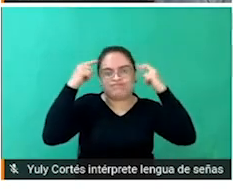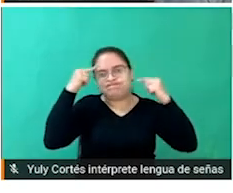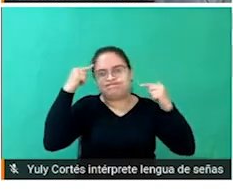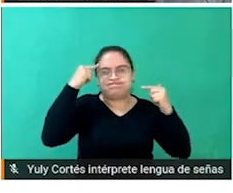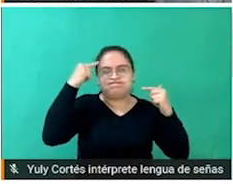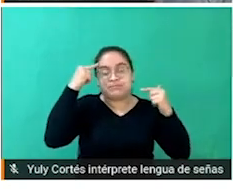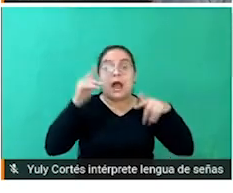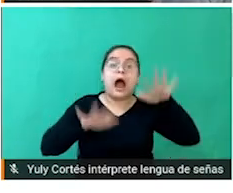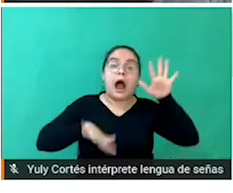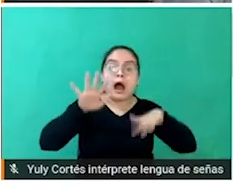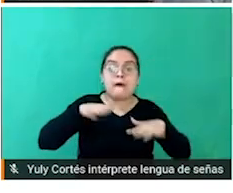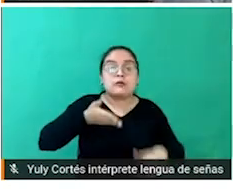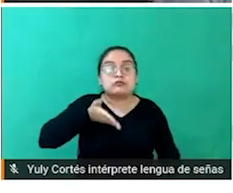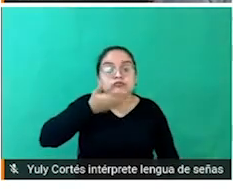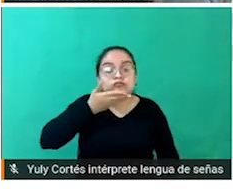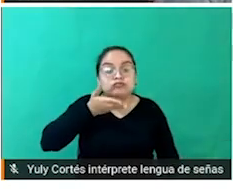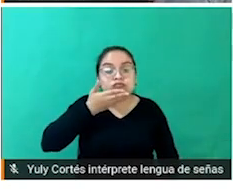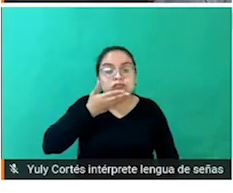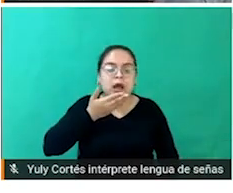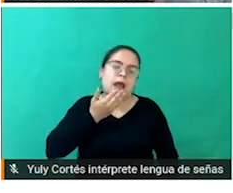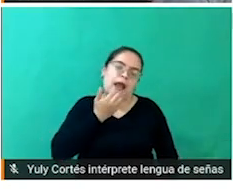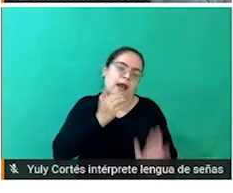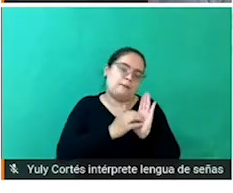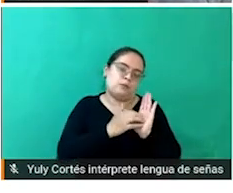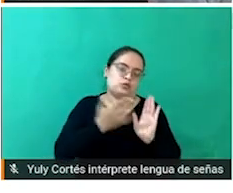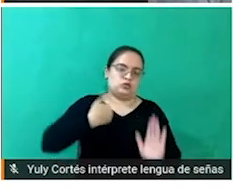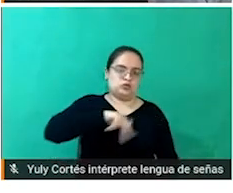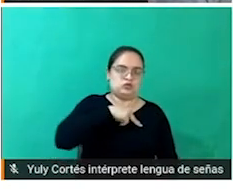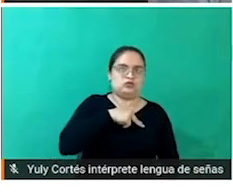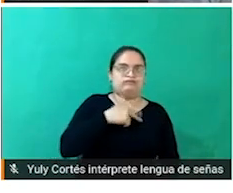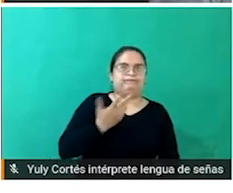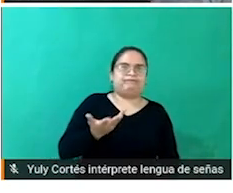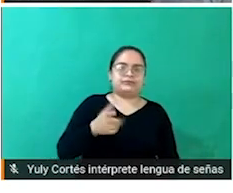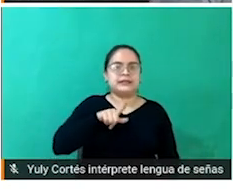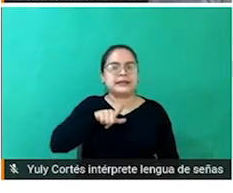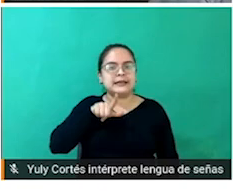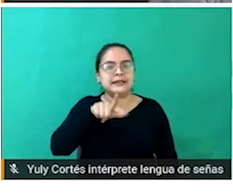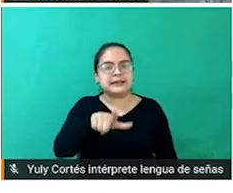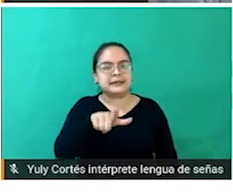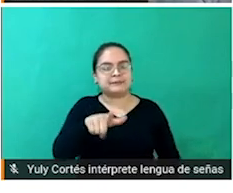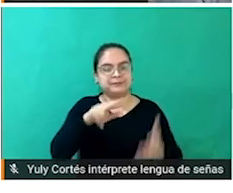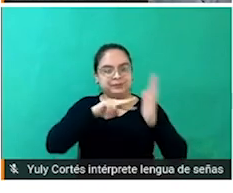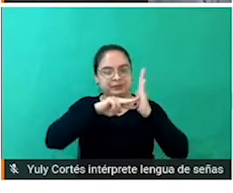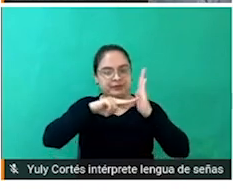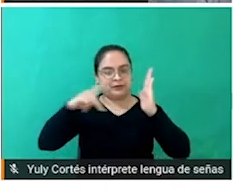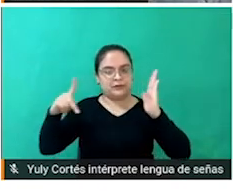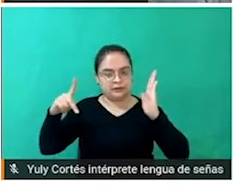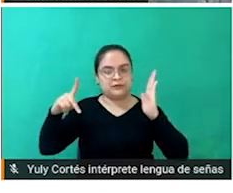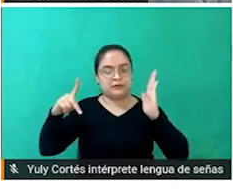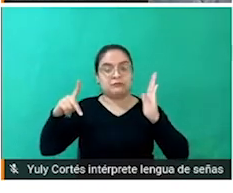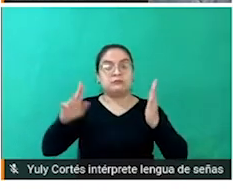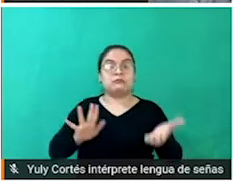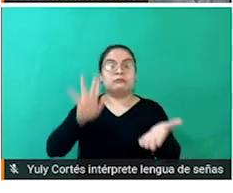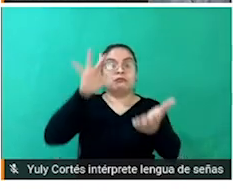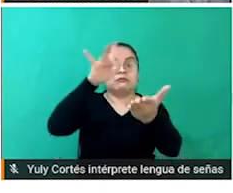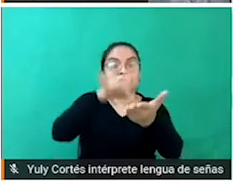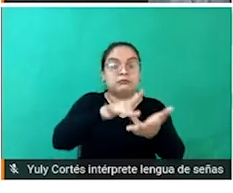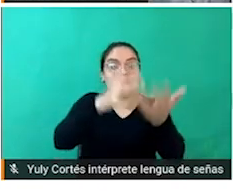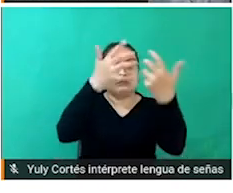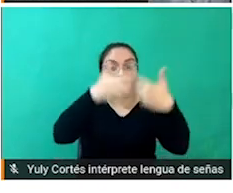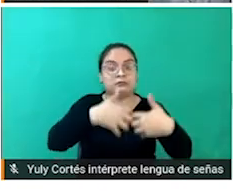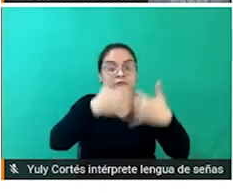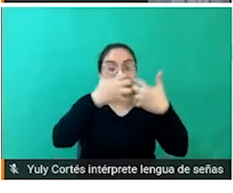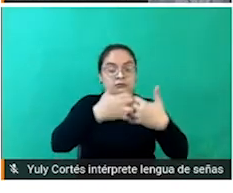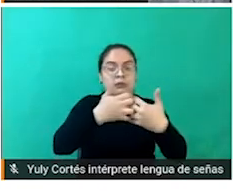veces no es suficiente que nosotros como, digamos, líderes tecnológicos vayamos a una empresa y queramos implementar